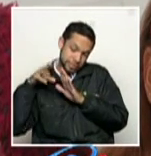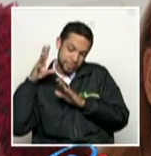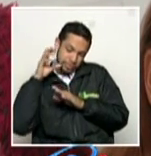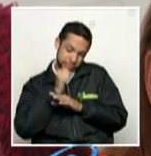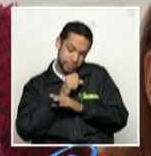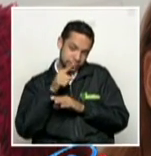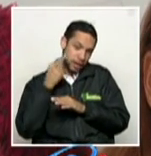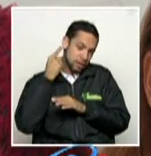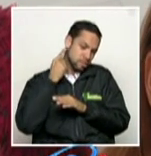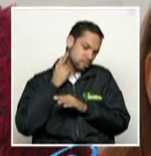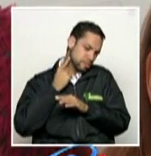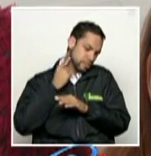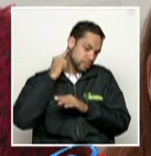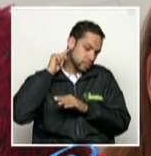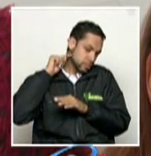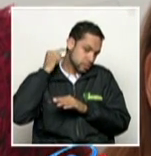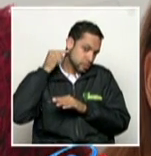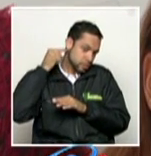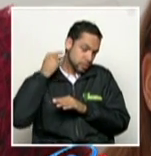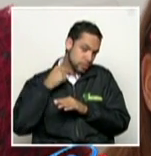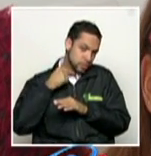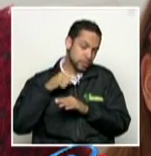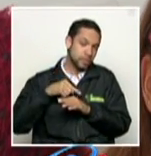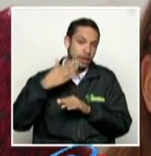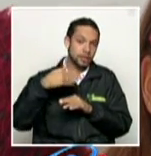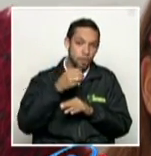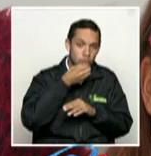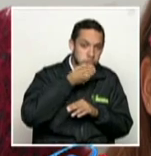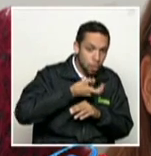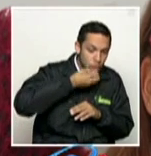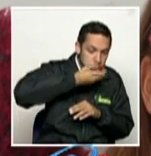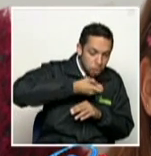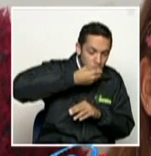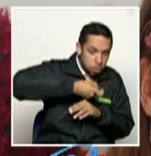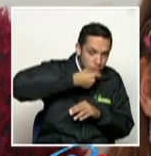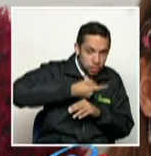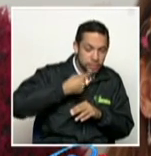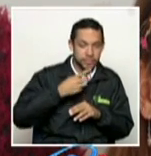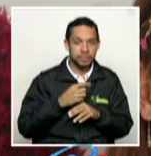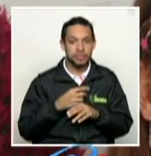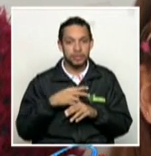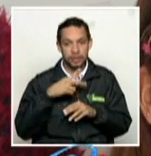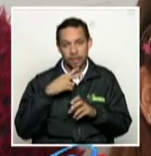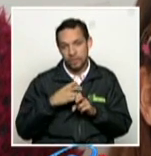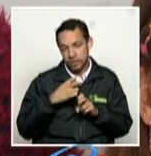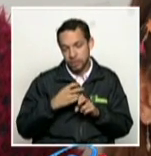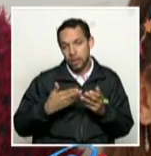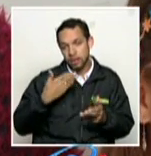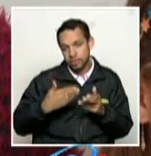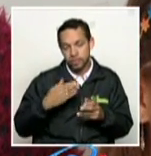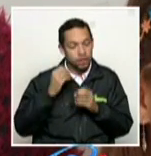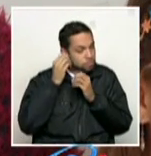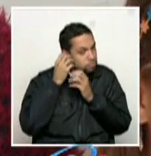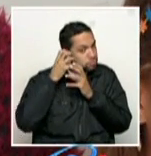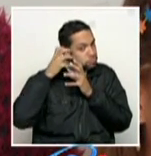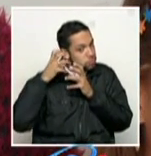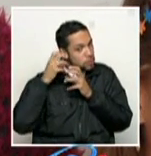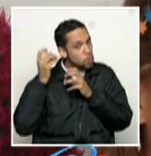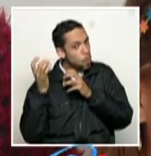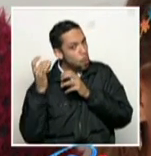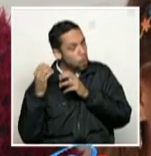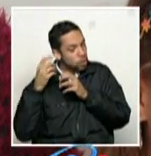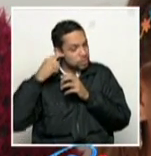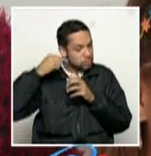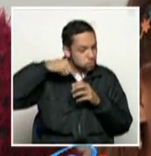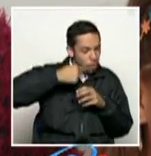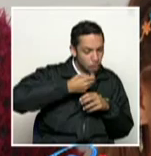la otitis y después empezó con vómito, ¿fue? Sí, ella empezó con un vómito. Después de la otitis, vómito y